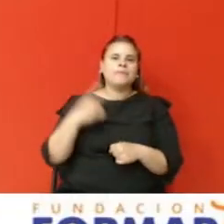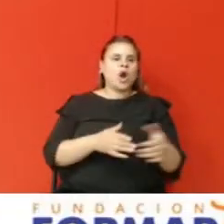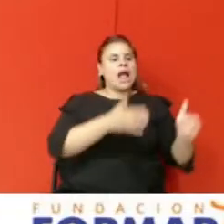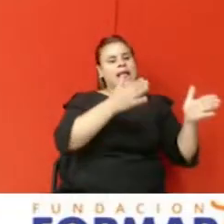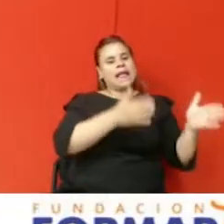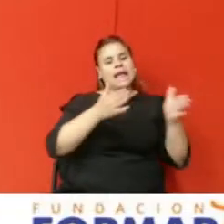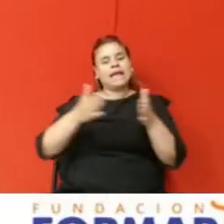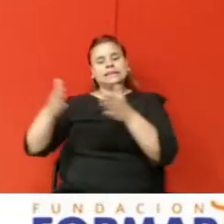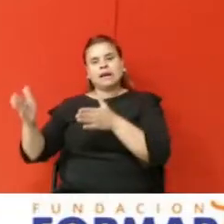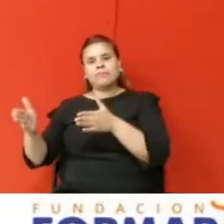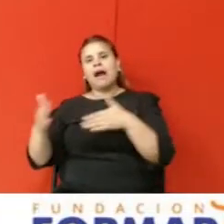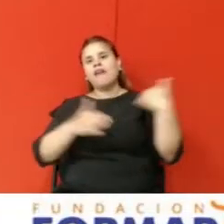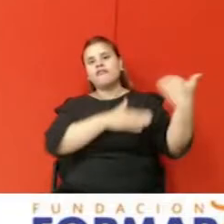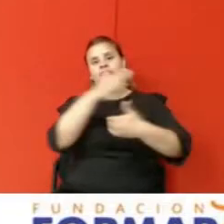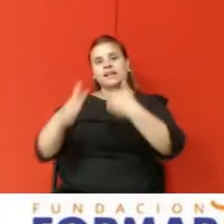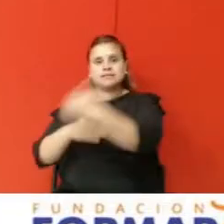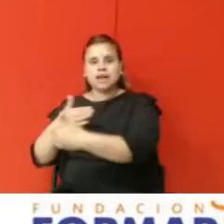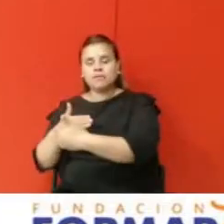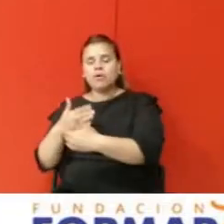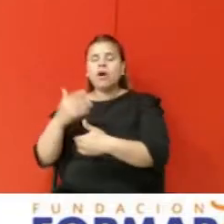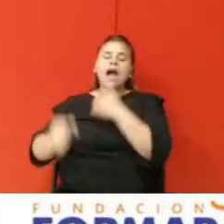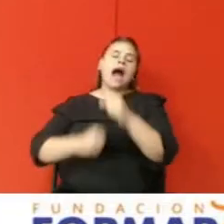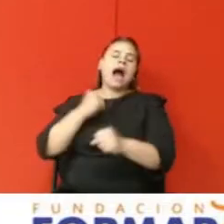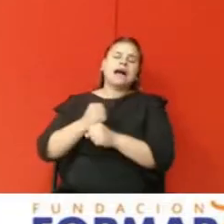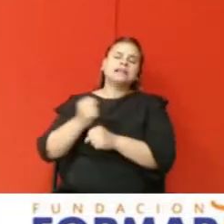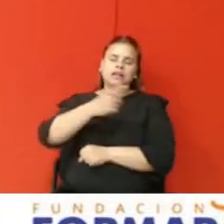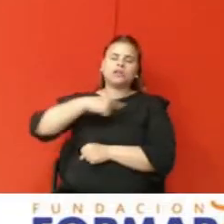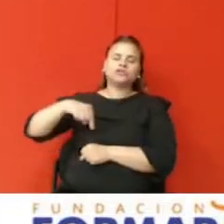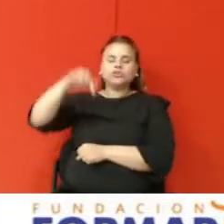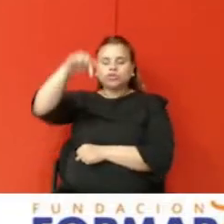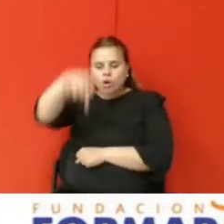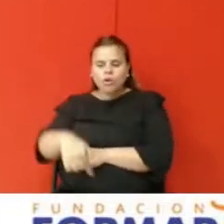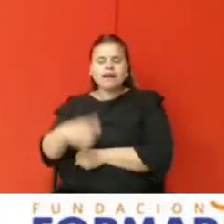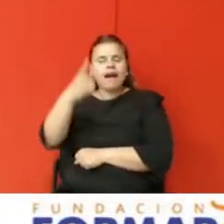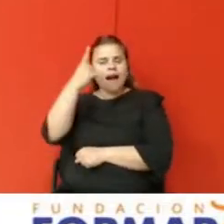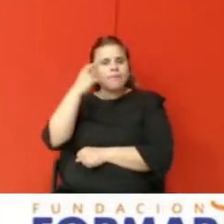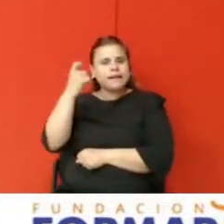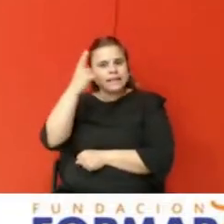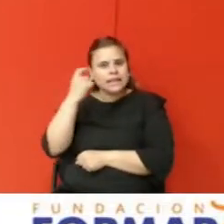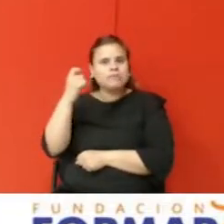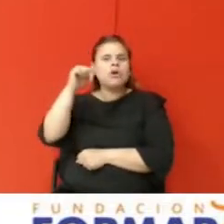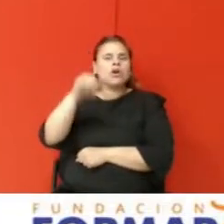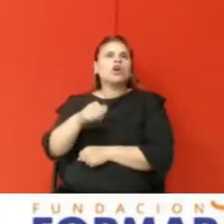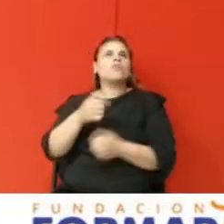quizás la pudimos capitalizar en un aprendizaje para hoy en día estar más